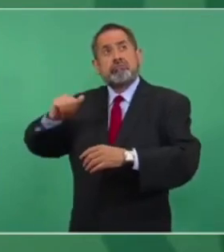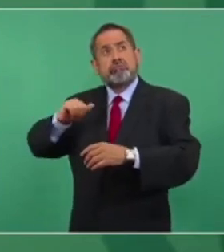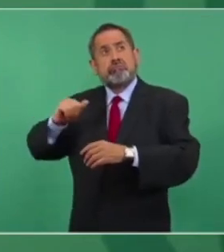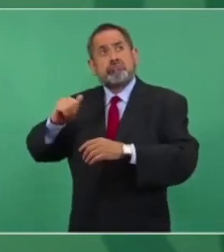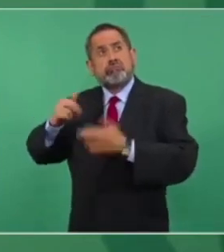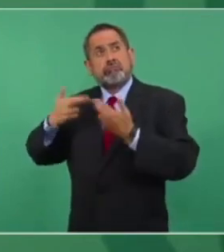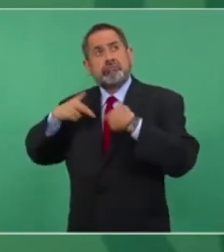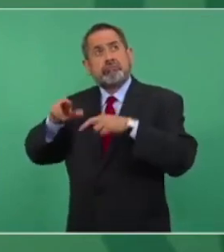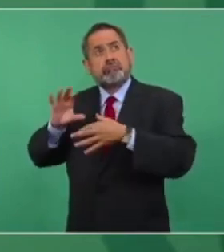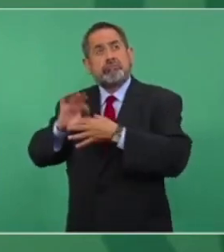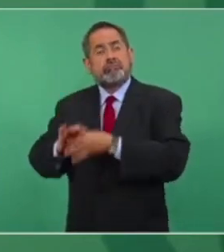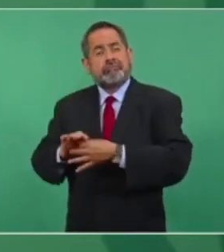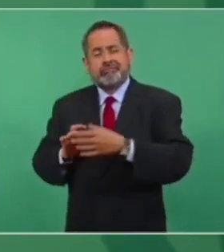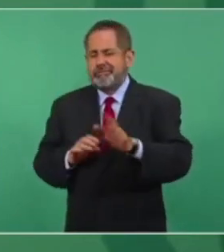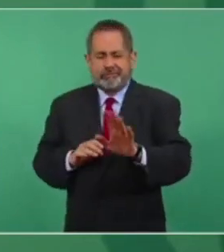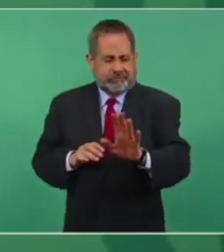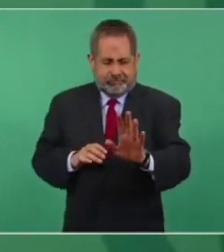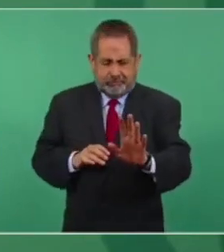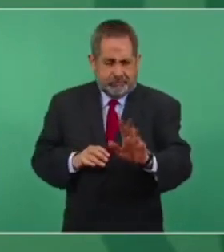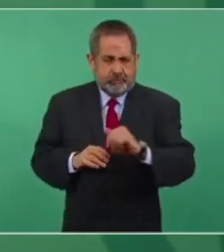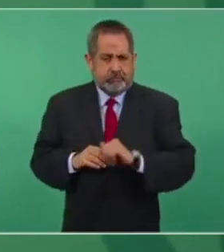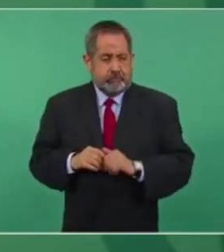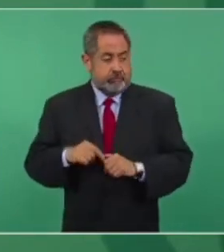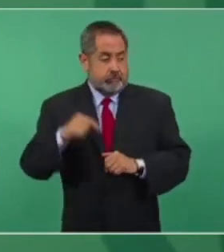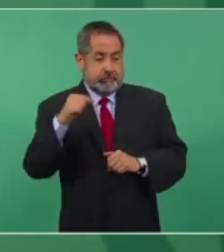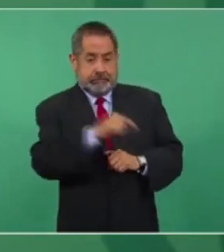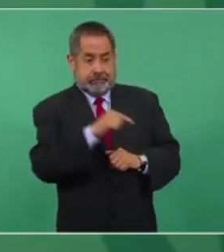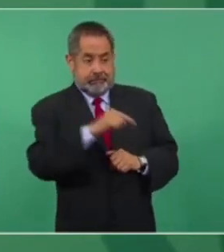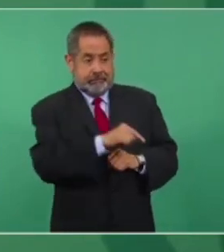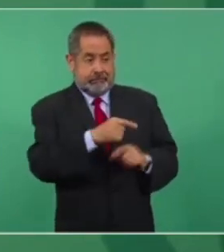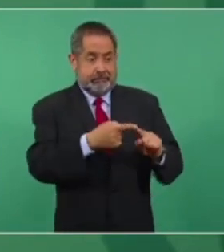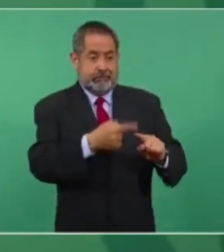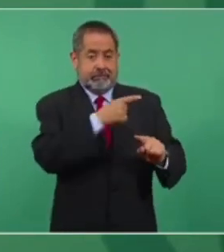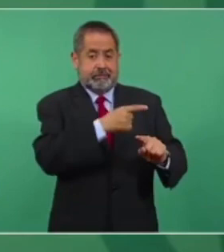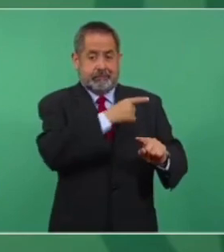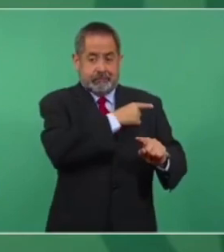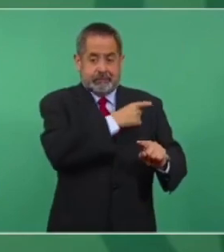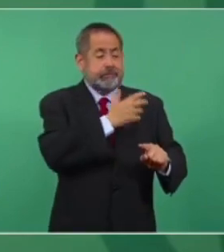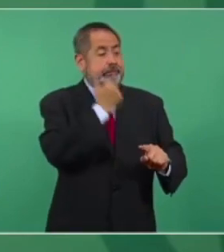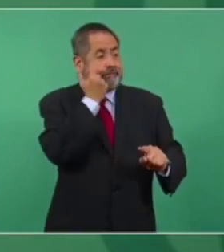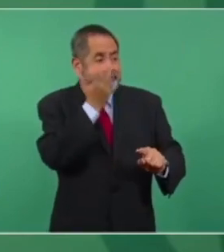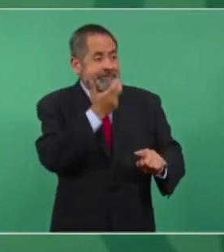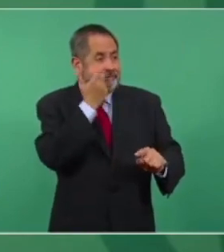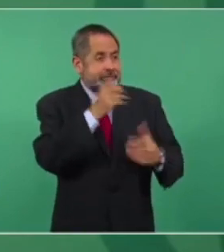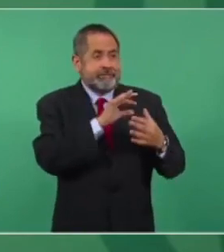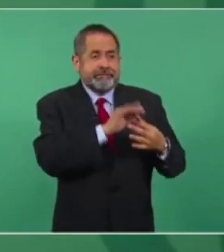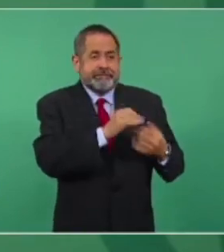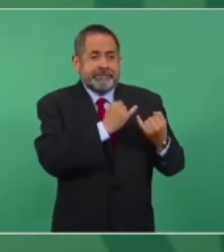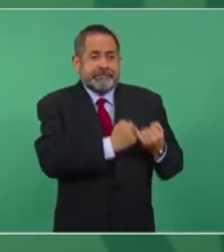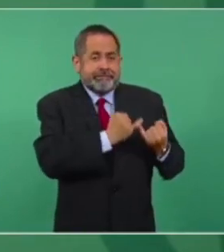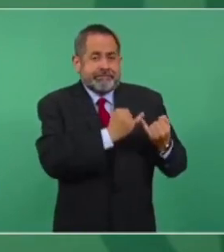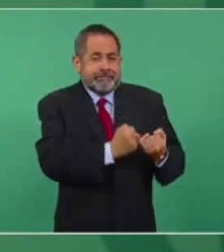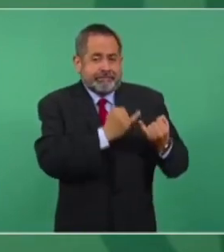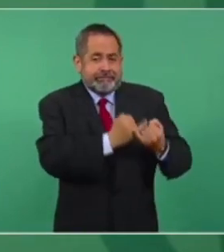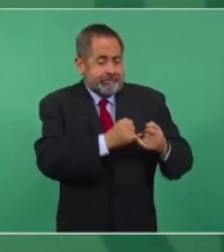pero no, quienes representan el pasado son los que quieren